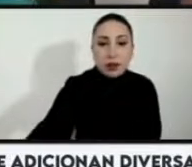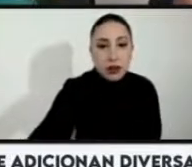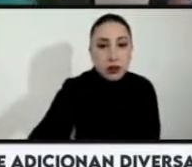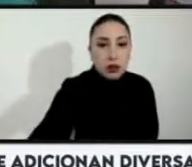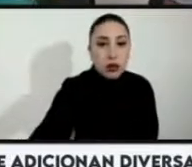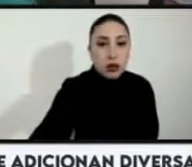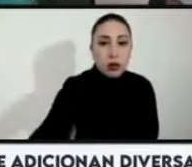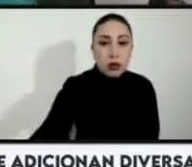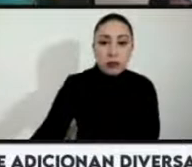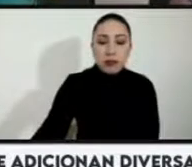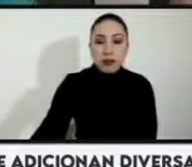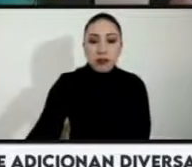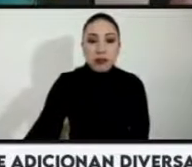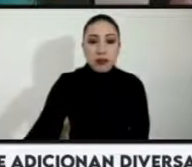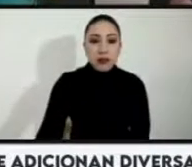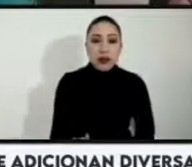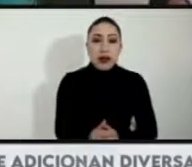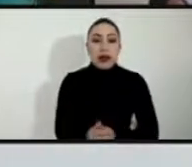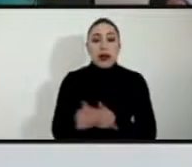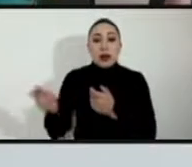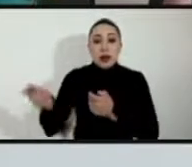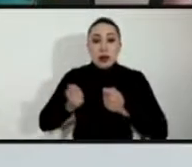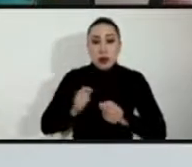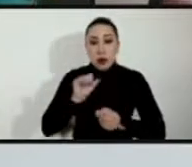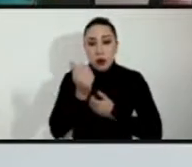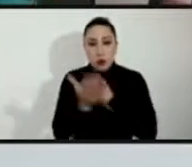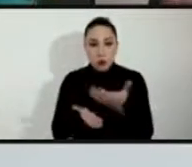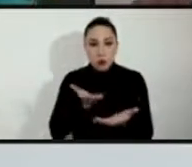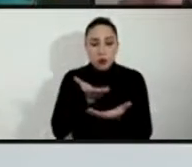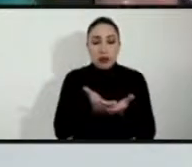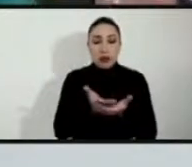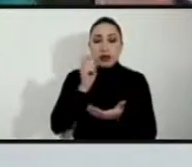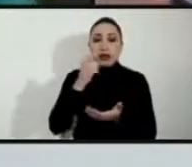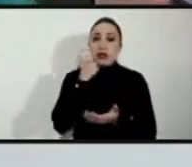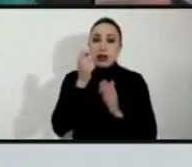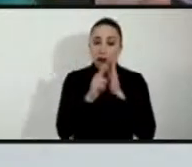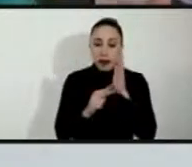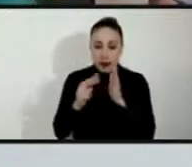Se recibió una iniciativa con proyecto de decreto por el que se reforman